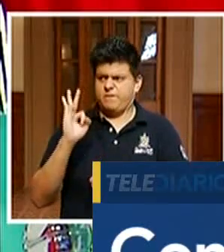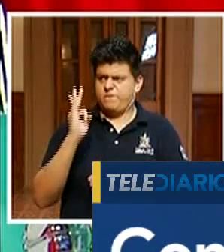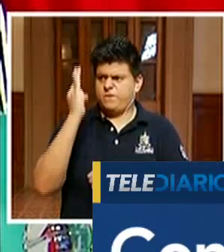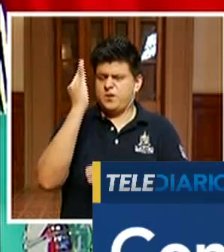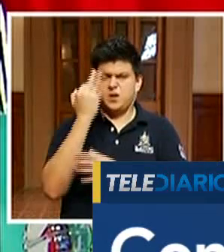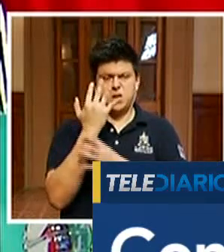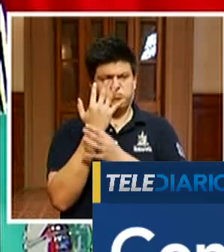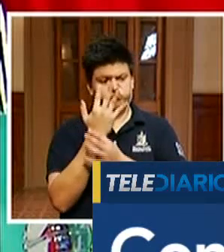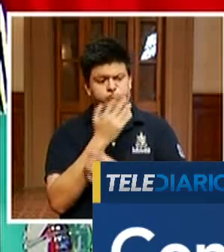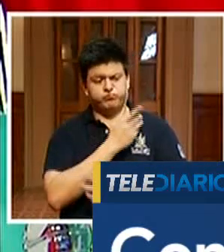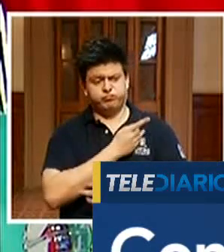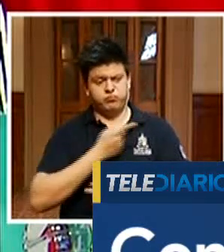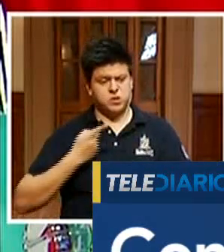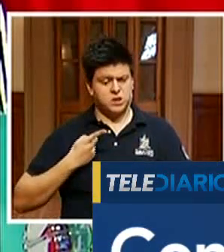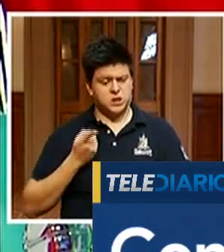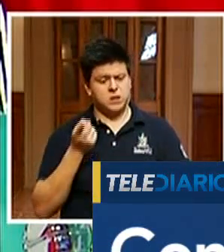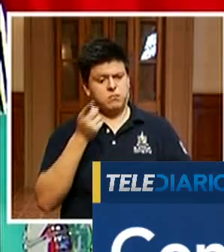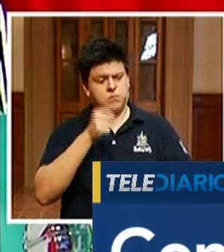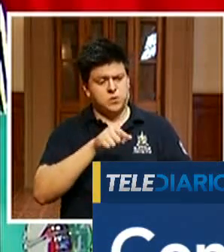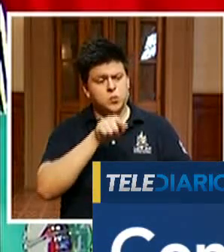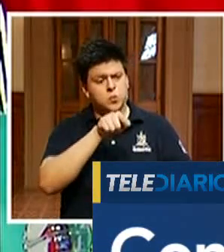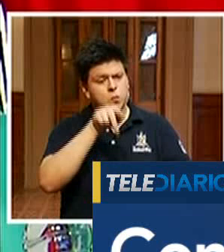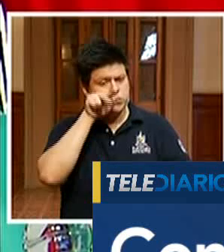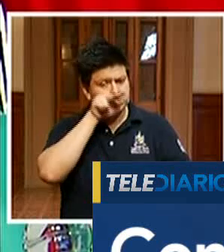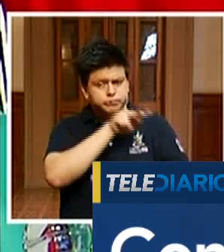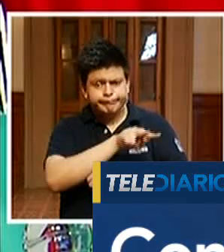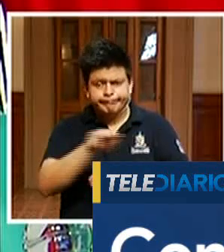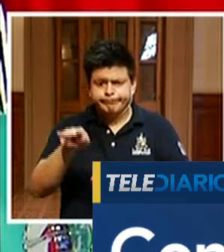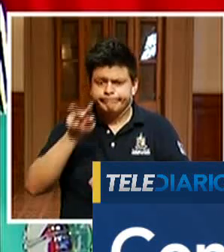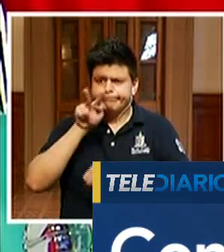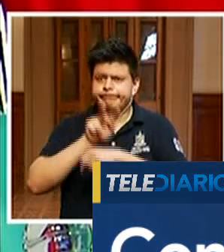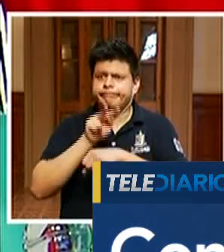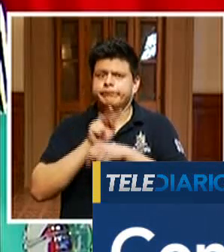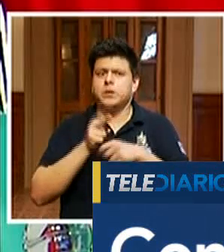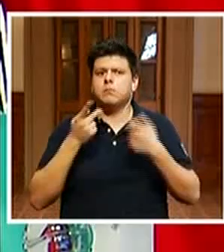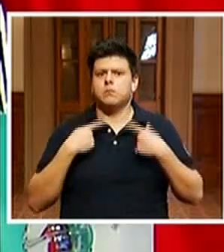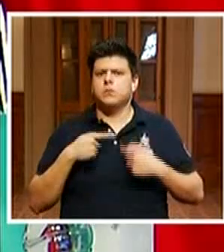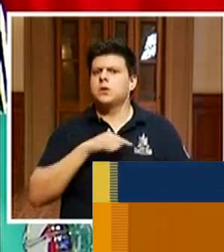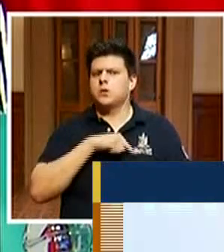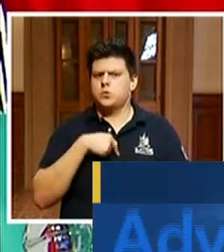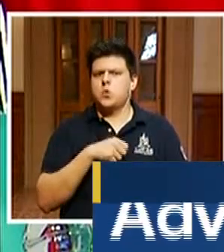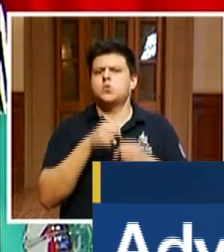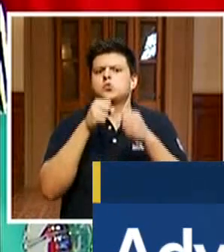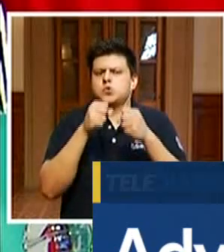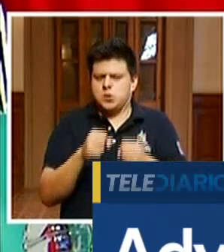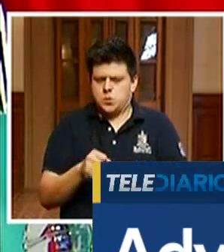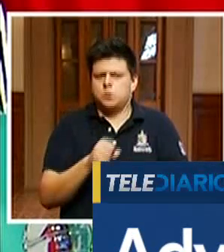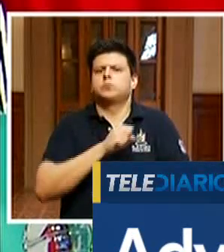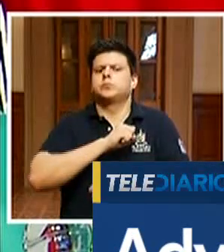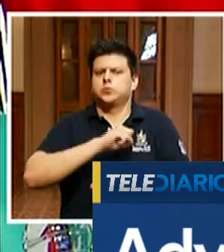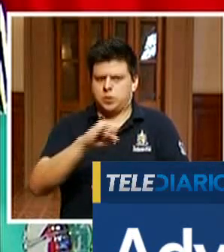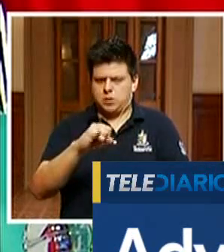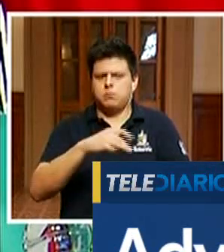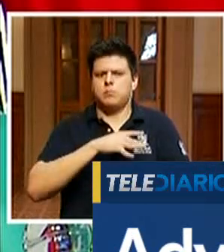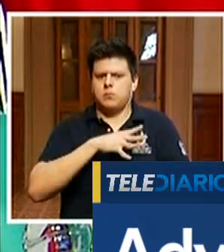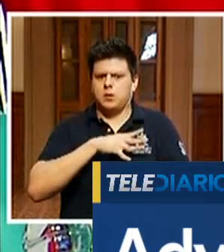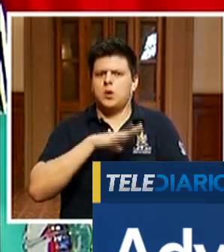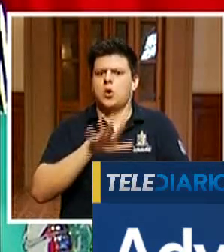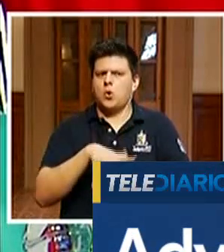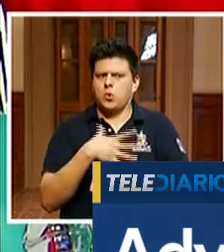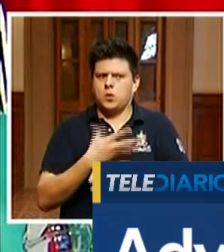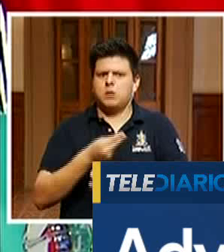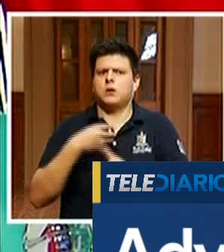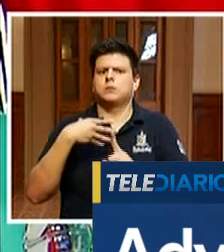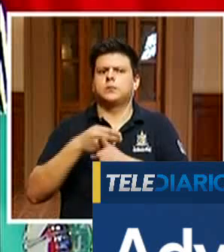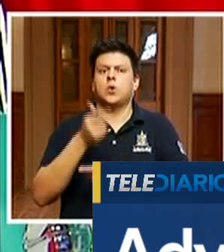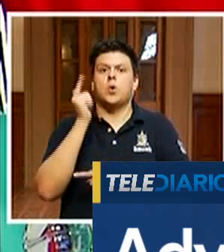el comportamiento, y seguramente vamos a tener un rebrote. Esperemos que eso sea lo más